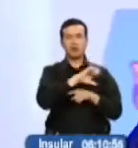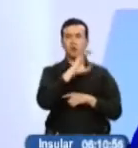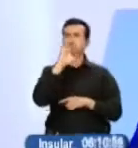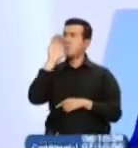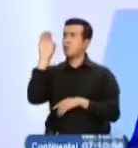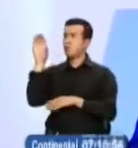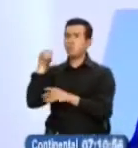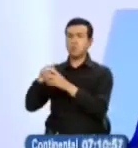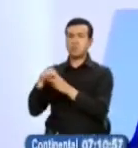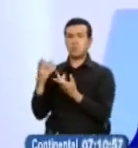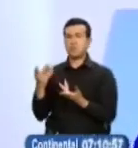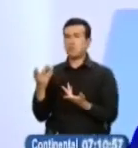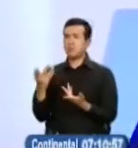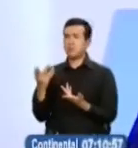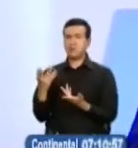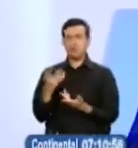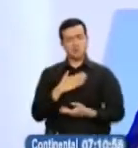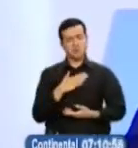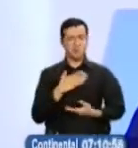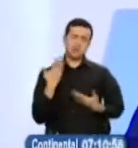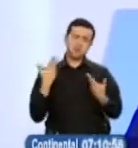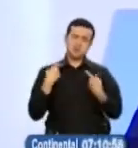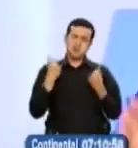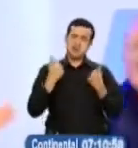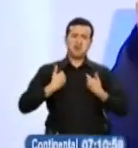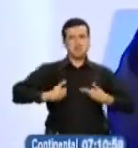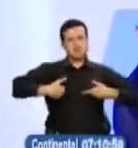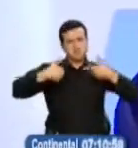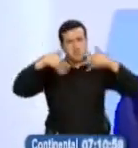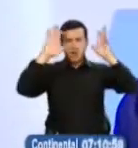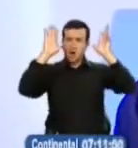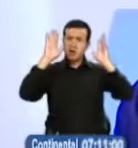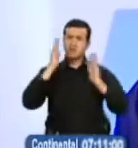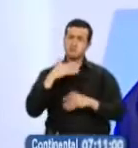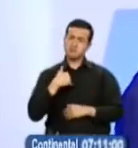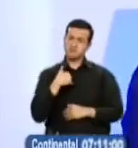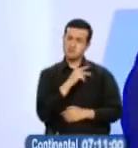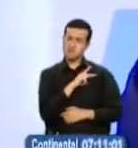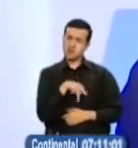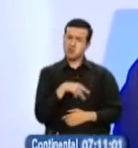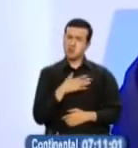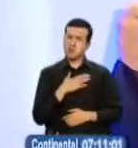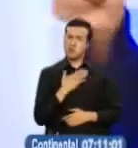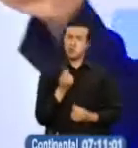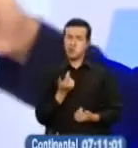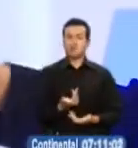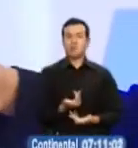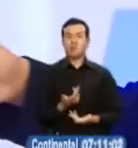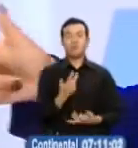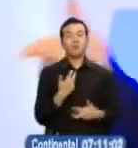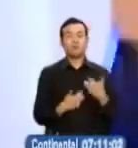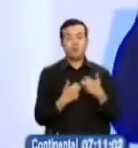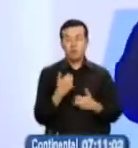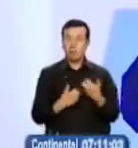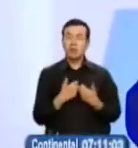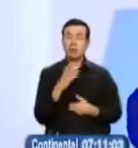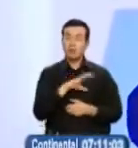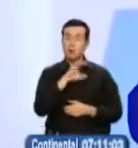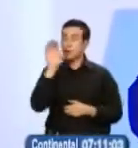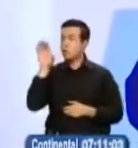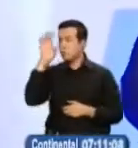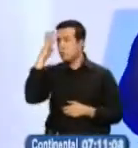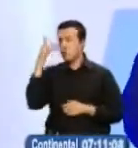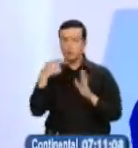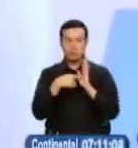con poca vergüenza decir, con nuestro dinero hacemos lo que queremos. Ahora, estos paraísos fiscales afectan al Estado porque no se tributa, afectan a